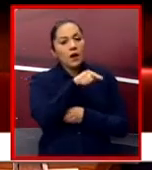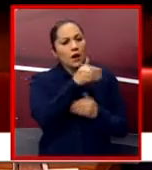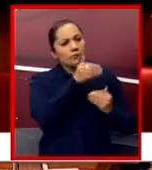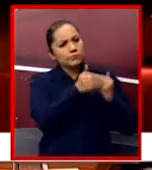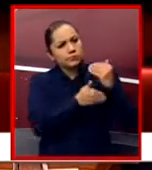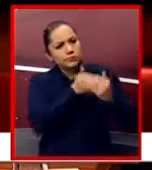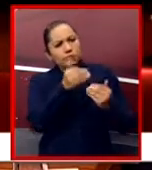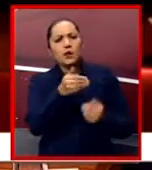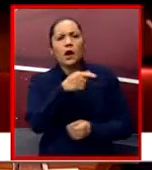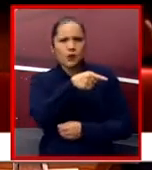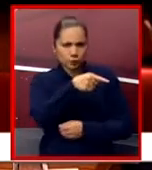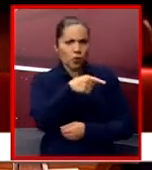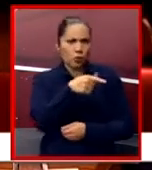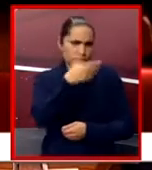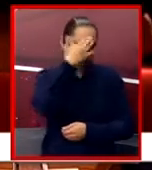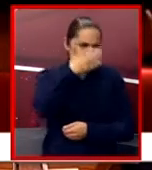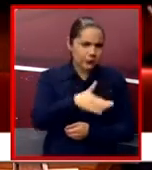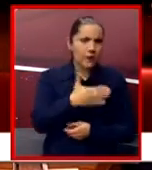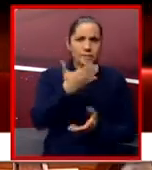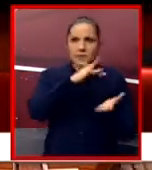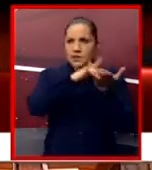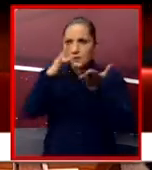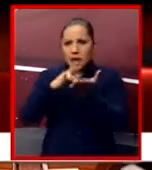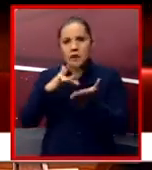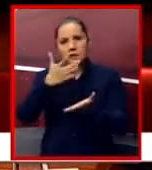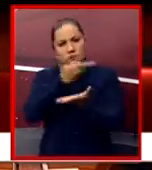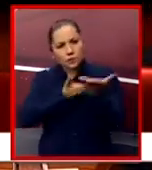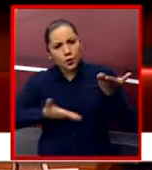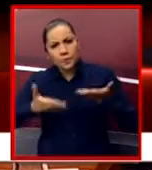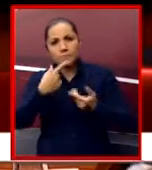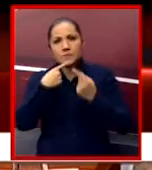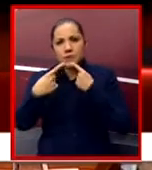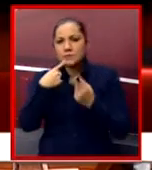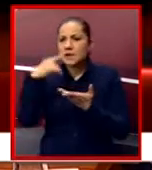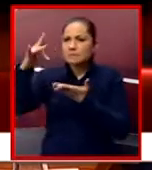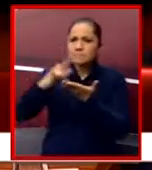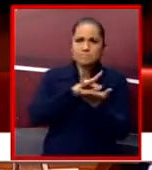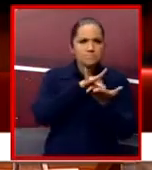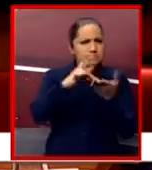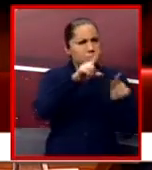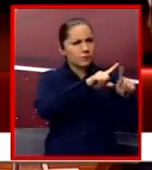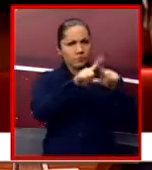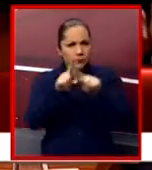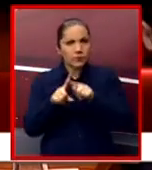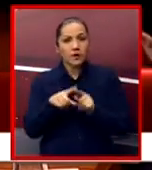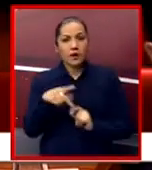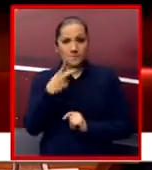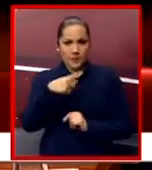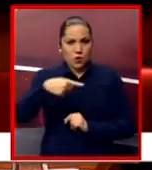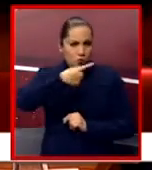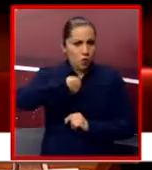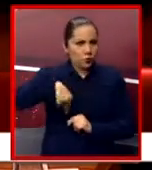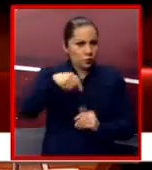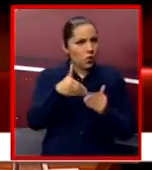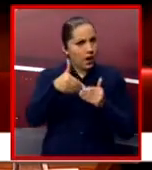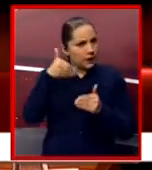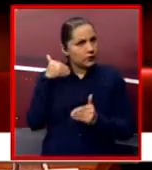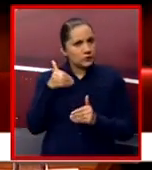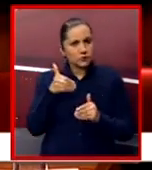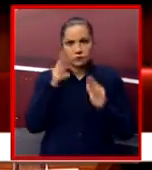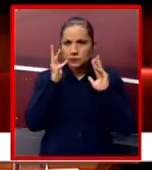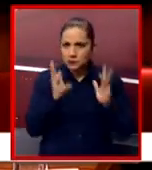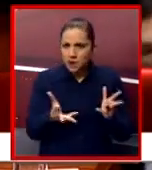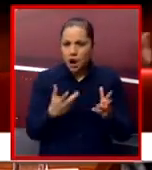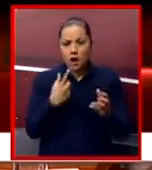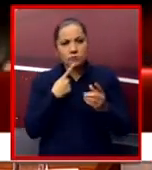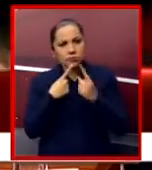que usted le reconoce al Poder Legislativo y propiamente a esta Cámara de Senadores, de cómo fuimos concurrentes en apoyo